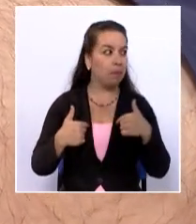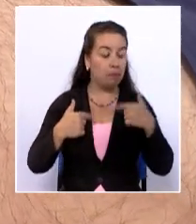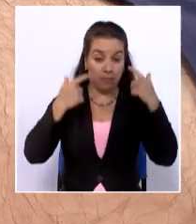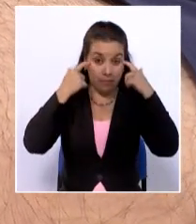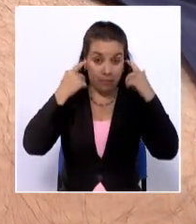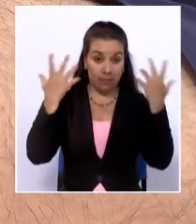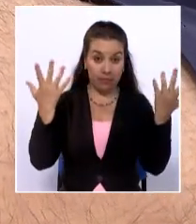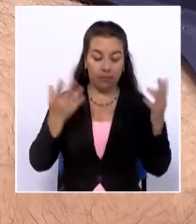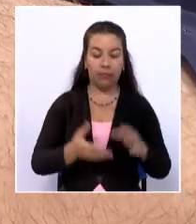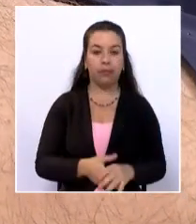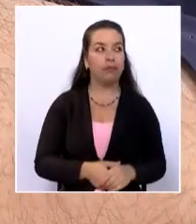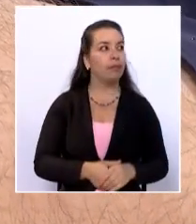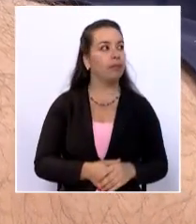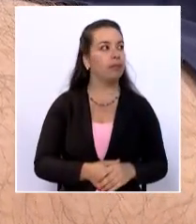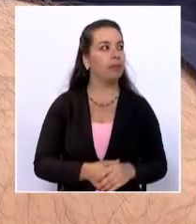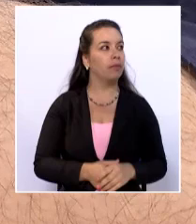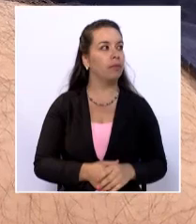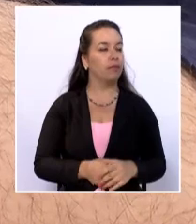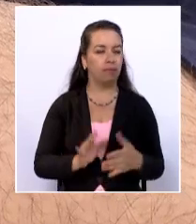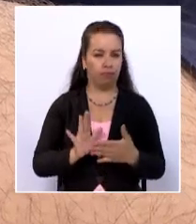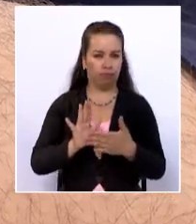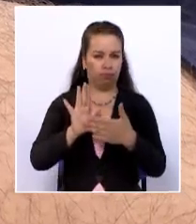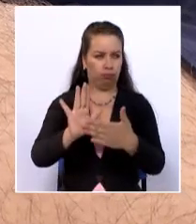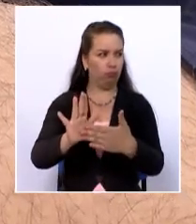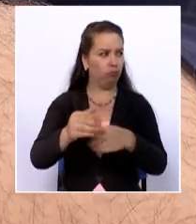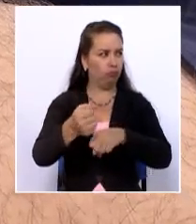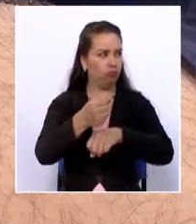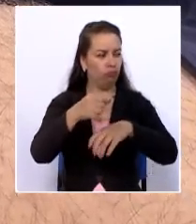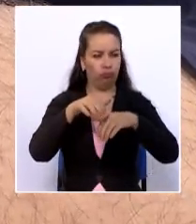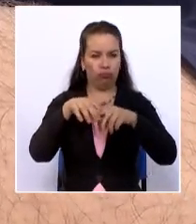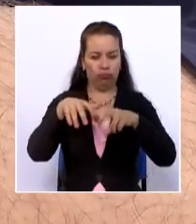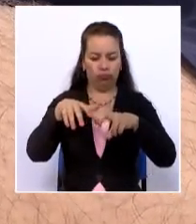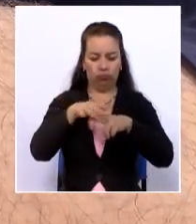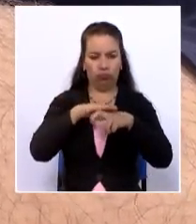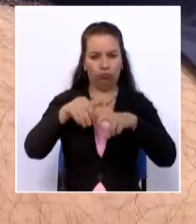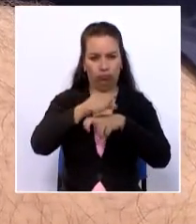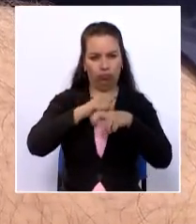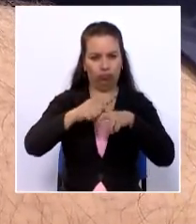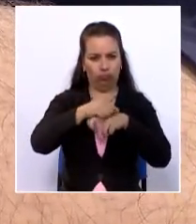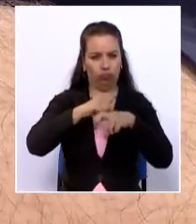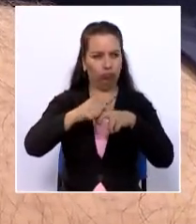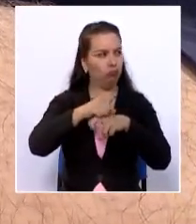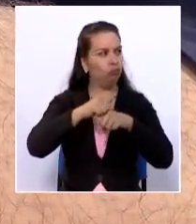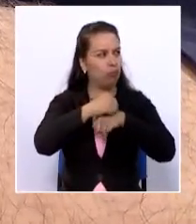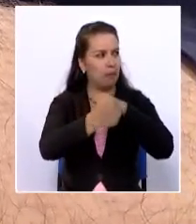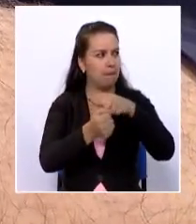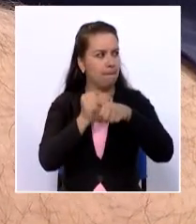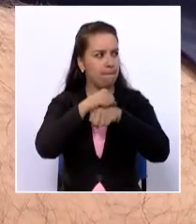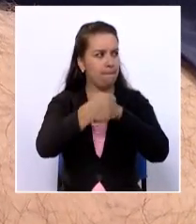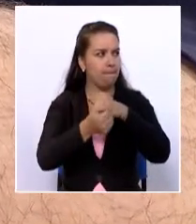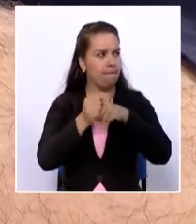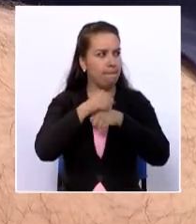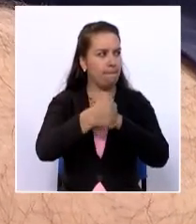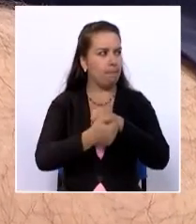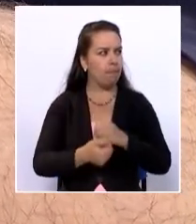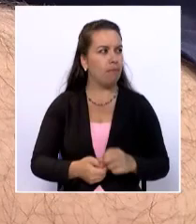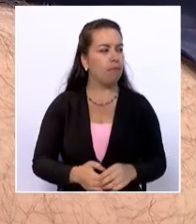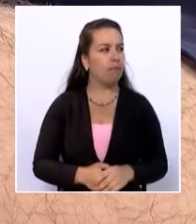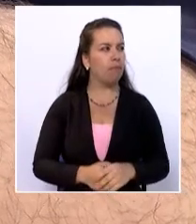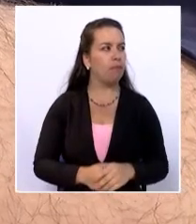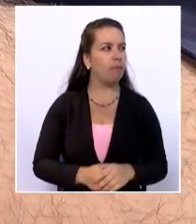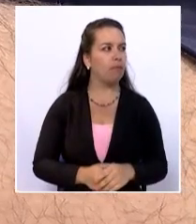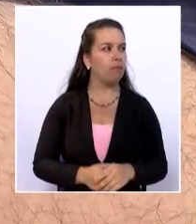en las rodillas de reconozco la mente vamos a tratar de dilucidar a ver cuál cuál fue después vamos a ir con el compartimiento mediante realmente son lesiones que